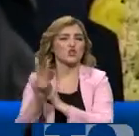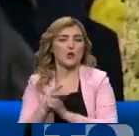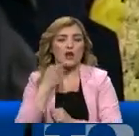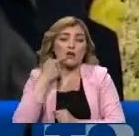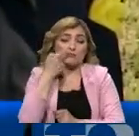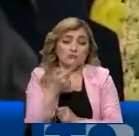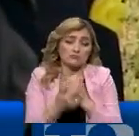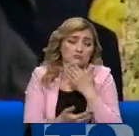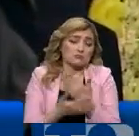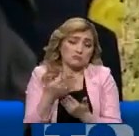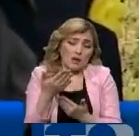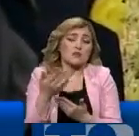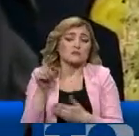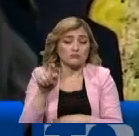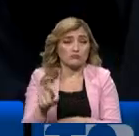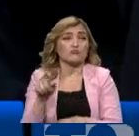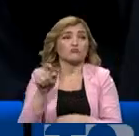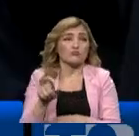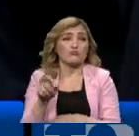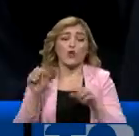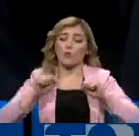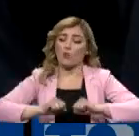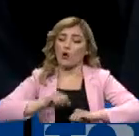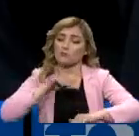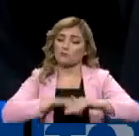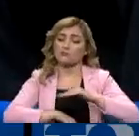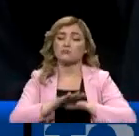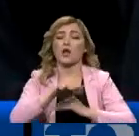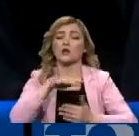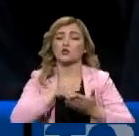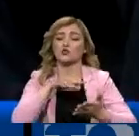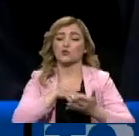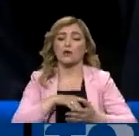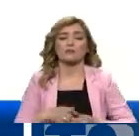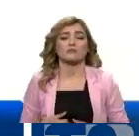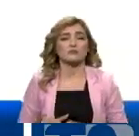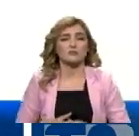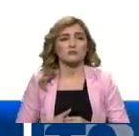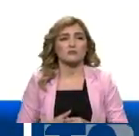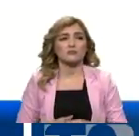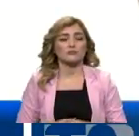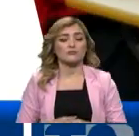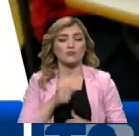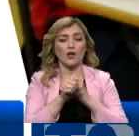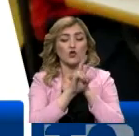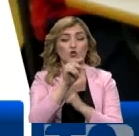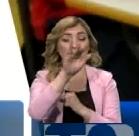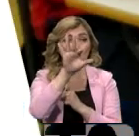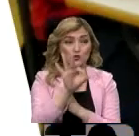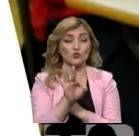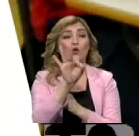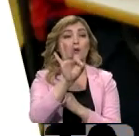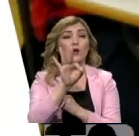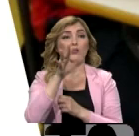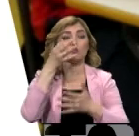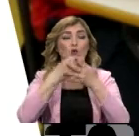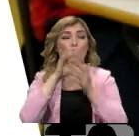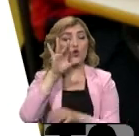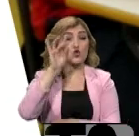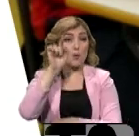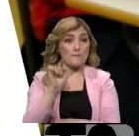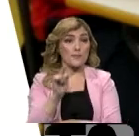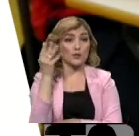se harán las facilidades necesarias para que puedan ingresar al sistema educativo. En el 2019, cerca de 8.000